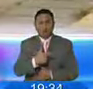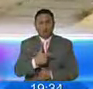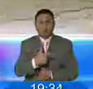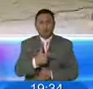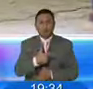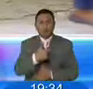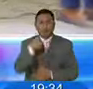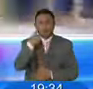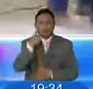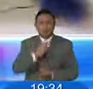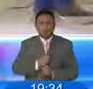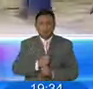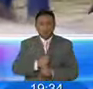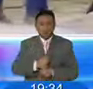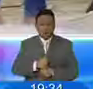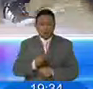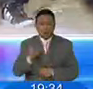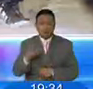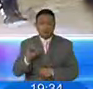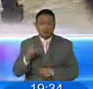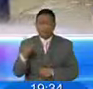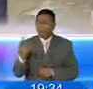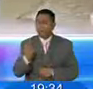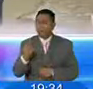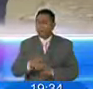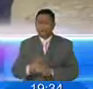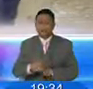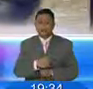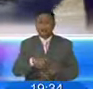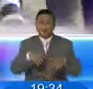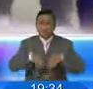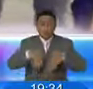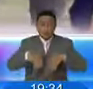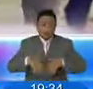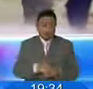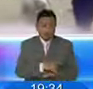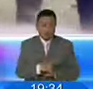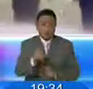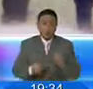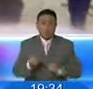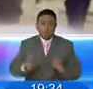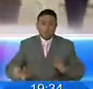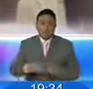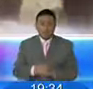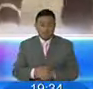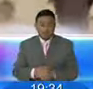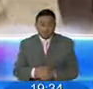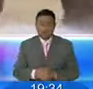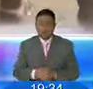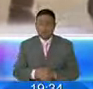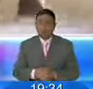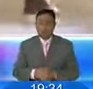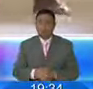dolor, el hambre y el abandono. Estos perritos sufren de la indiferencia de quienes transitan por el